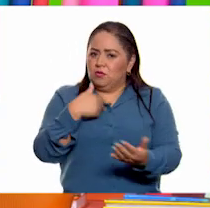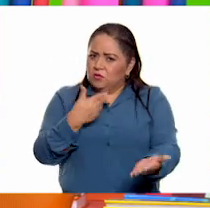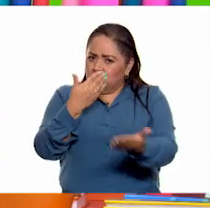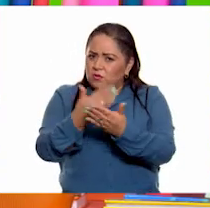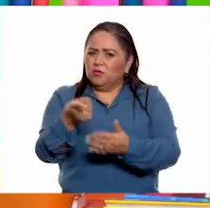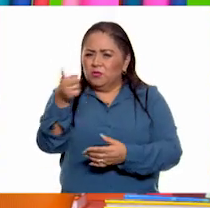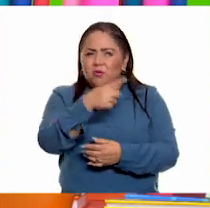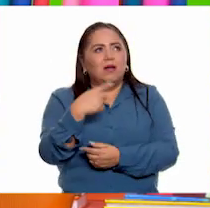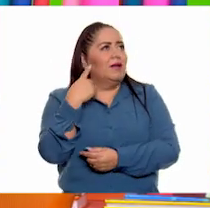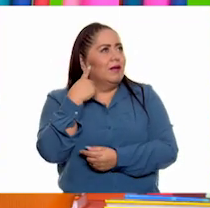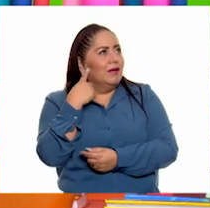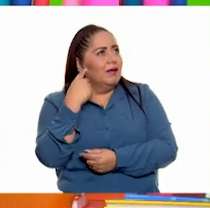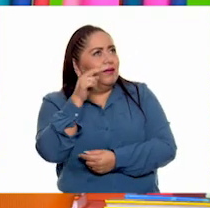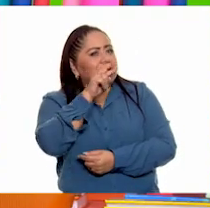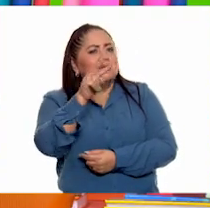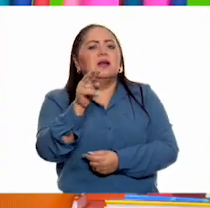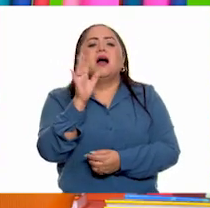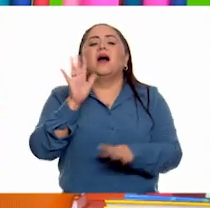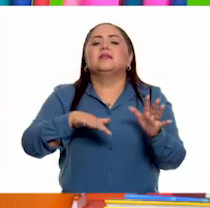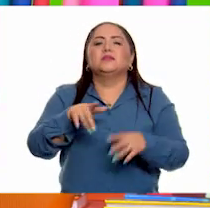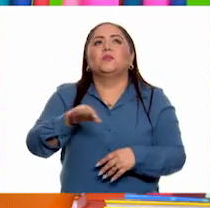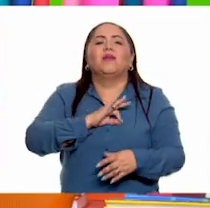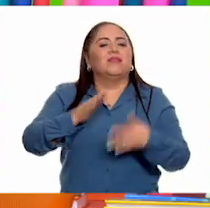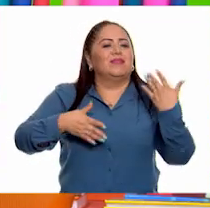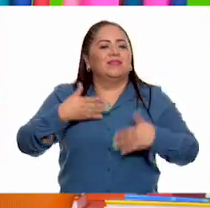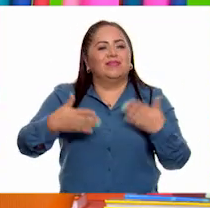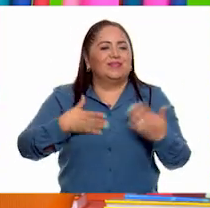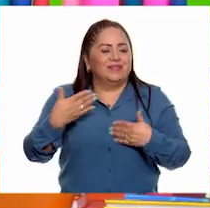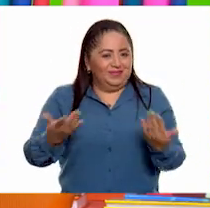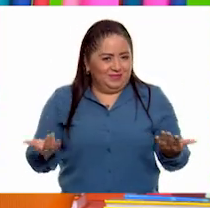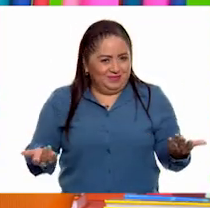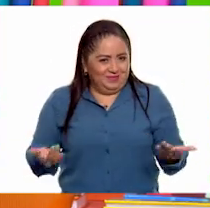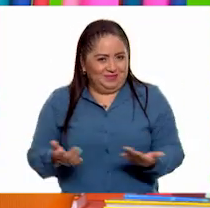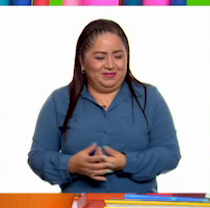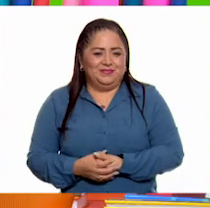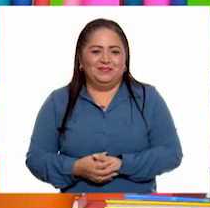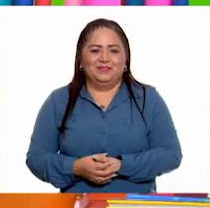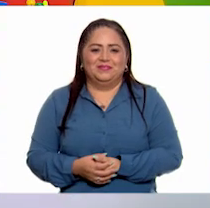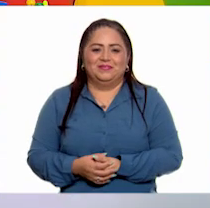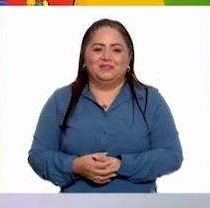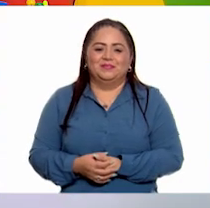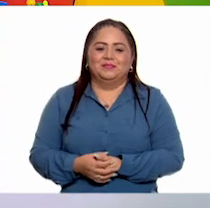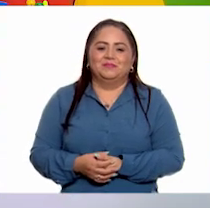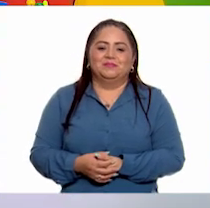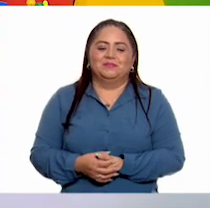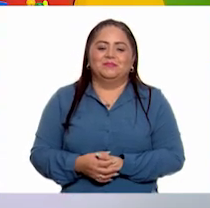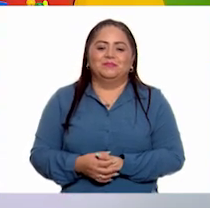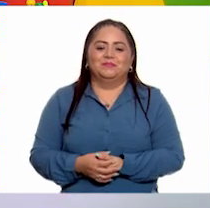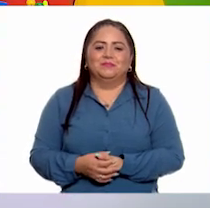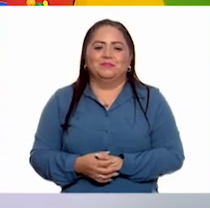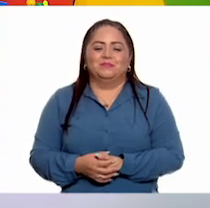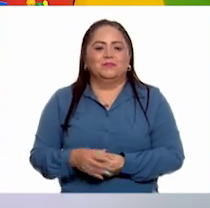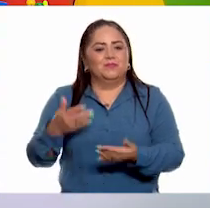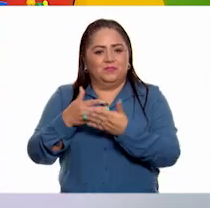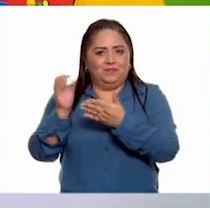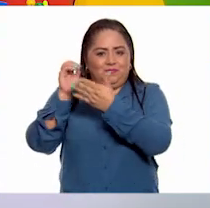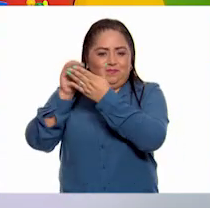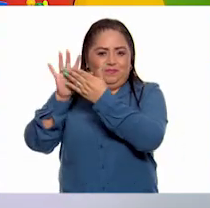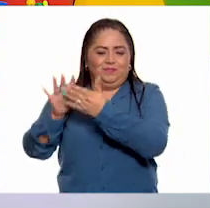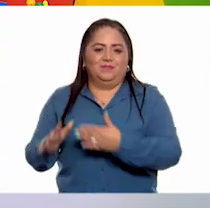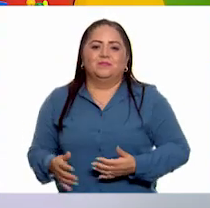que te animes a escucharlos y a lo mejor hasta te divierten la próxima ocasión. Claro que sí. Vamos a registrar. Muy